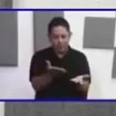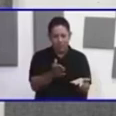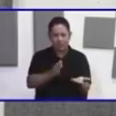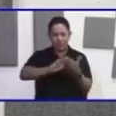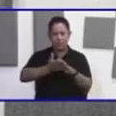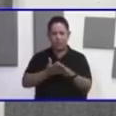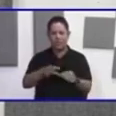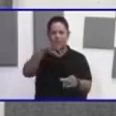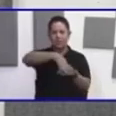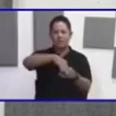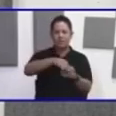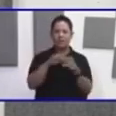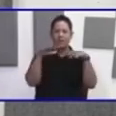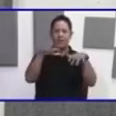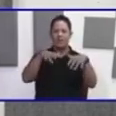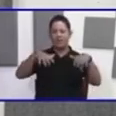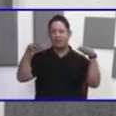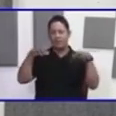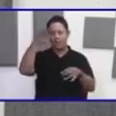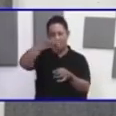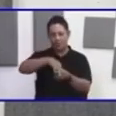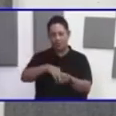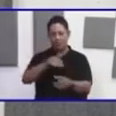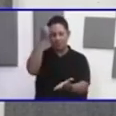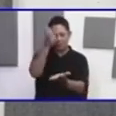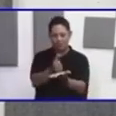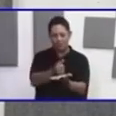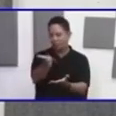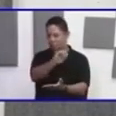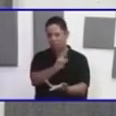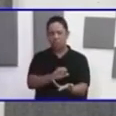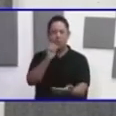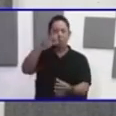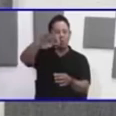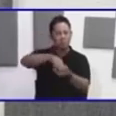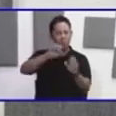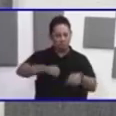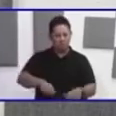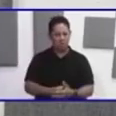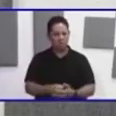es un voto obligatorio, pero es un voto comunitario. Así que mi voto